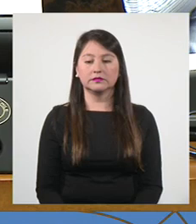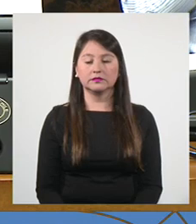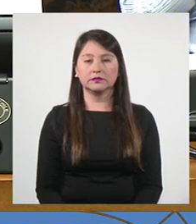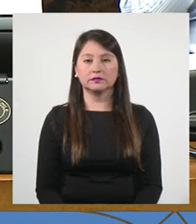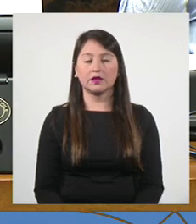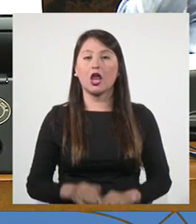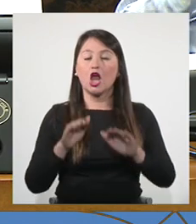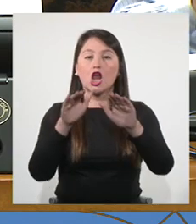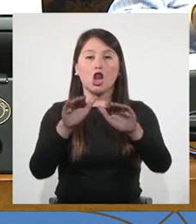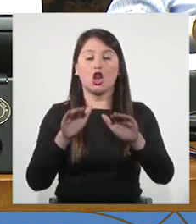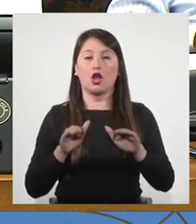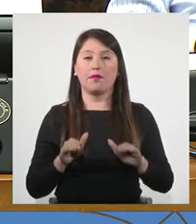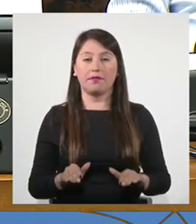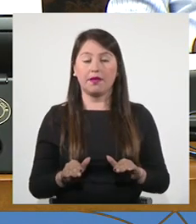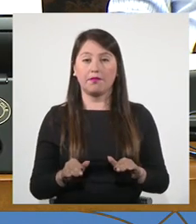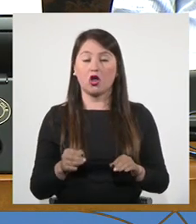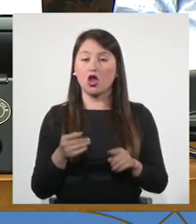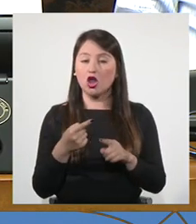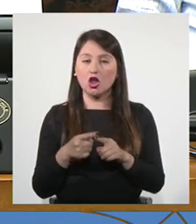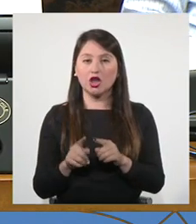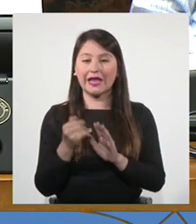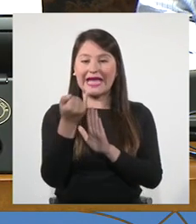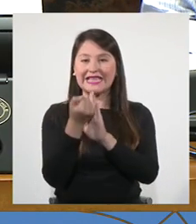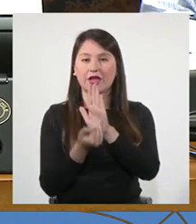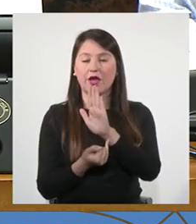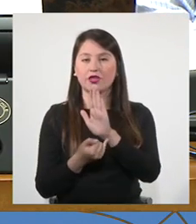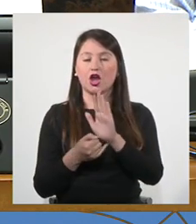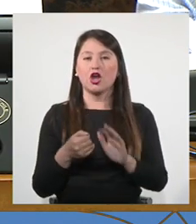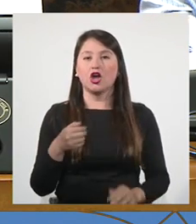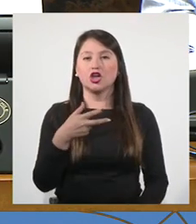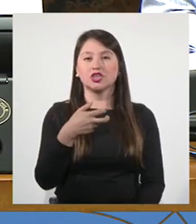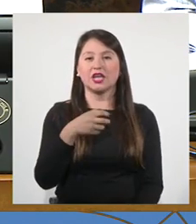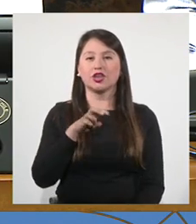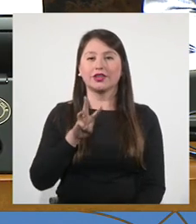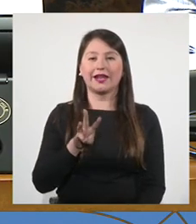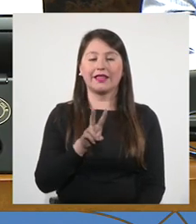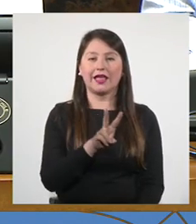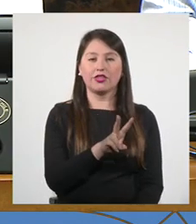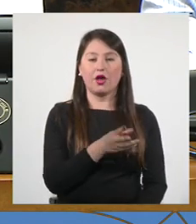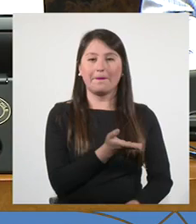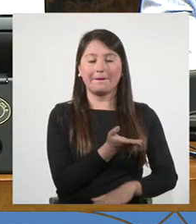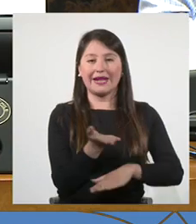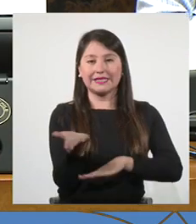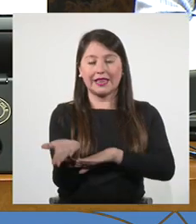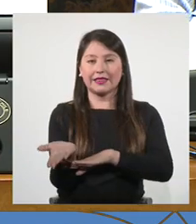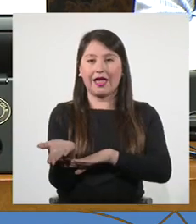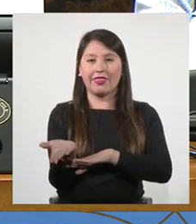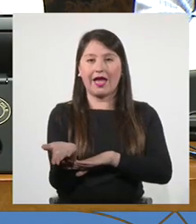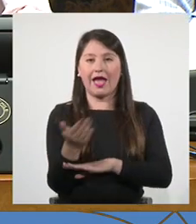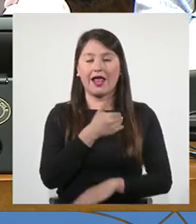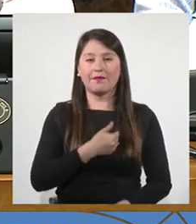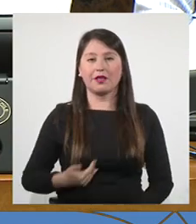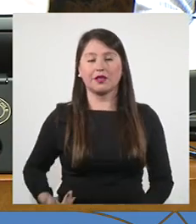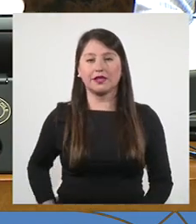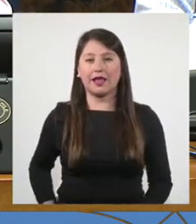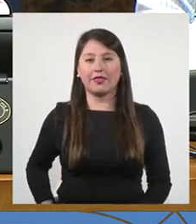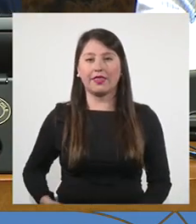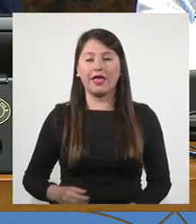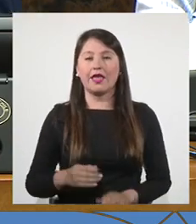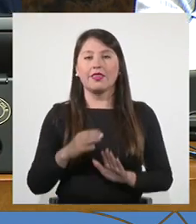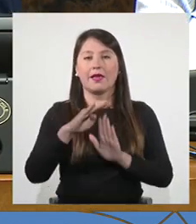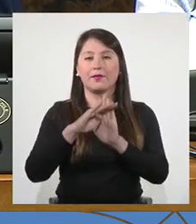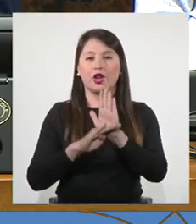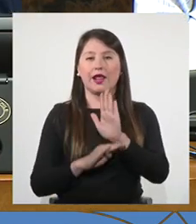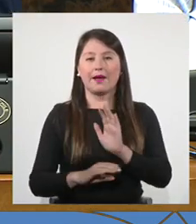Lo mismo respecto de la siguiente indicación, que es la 332 presentada por el Ejecutivo, que también está asociado al programa 6.